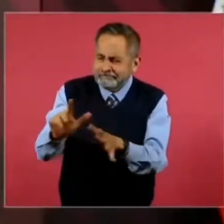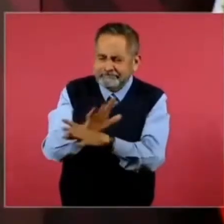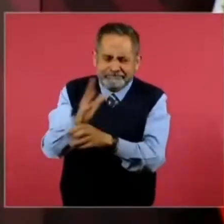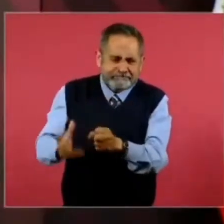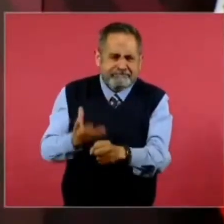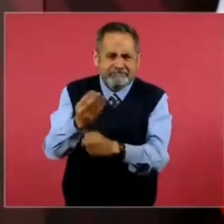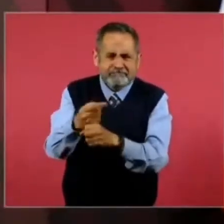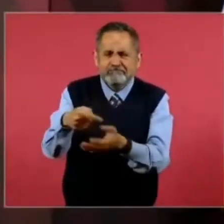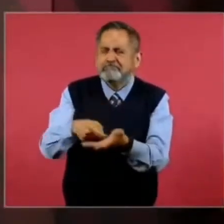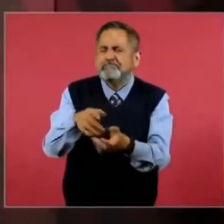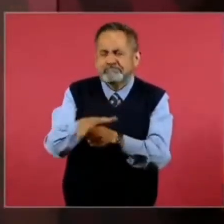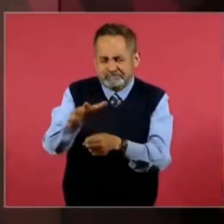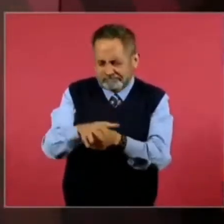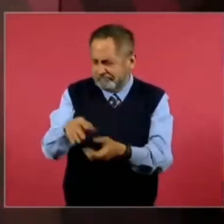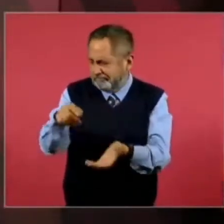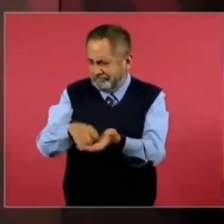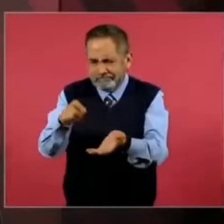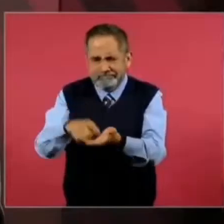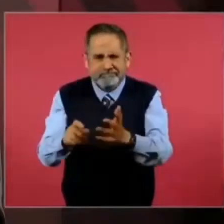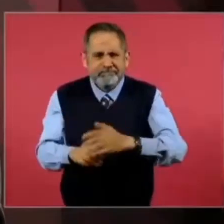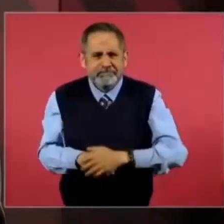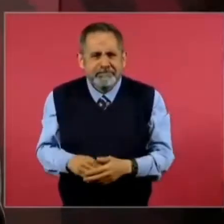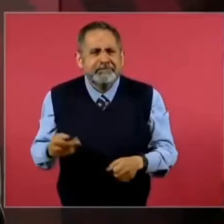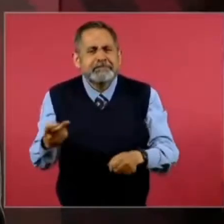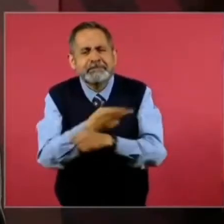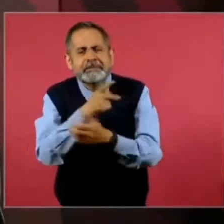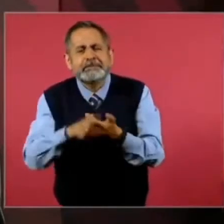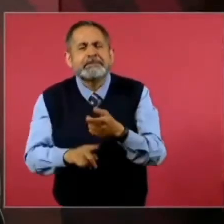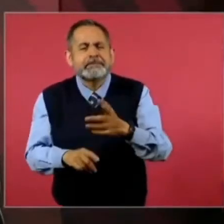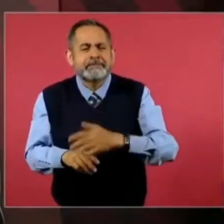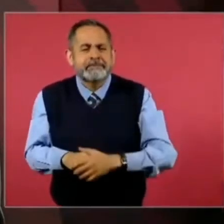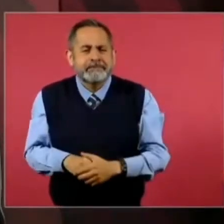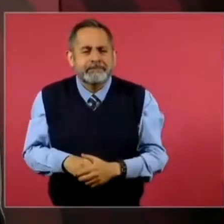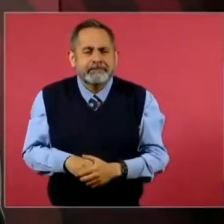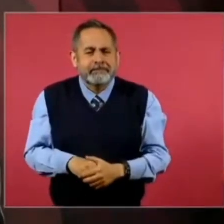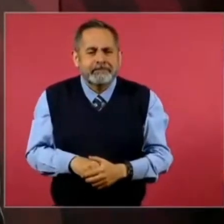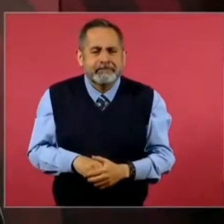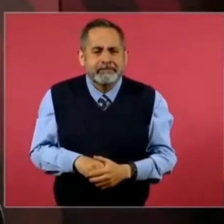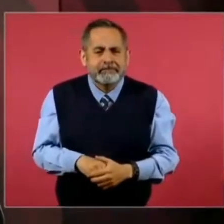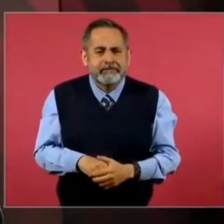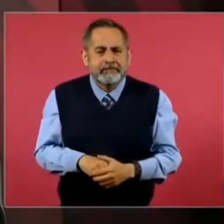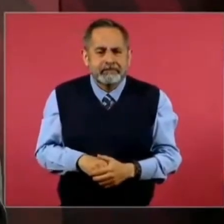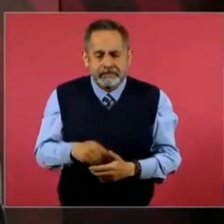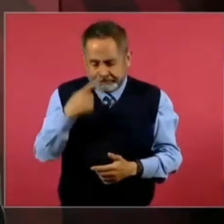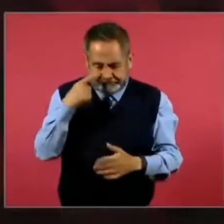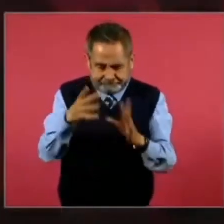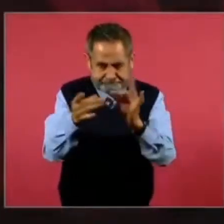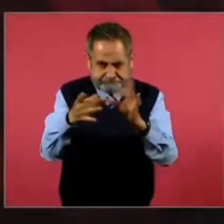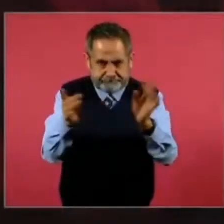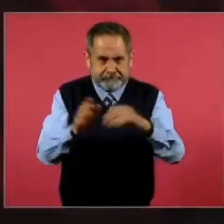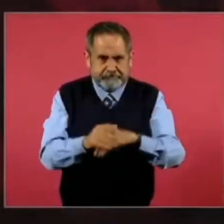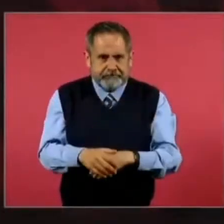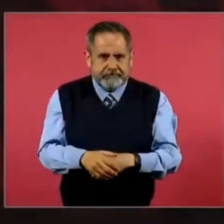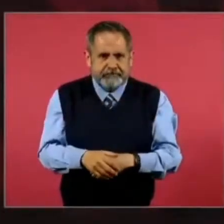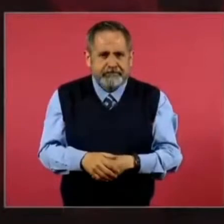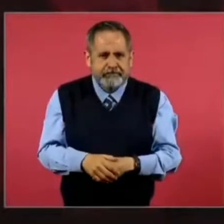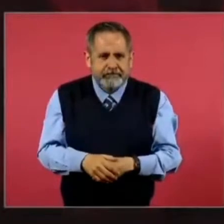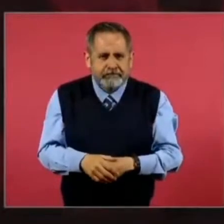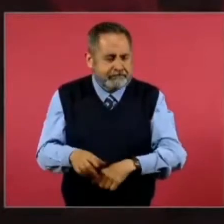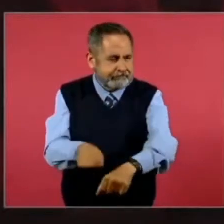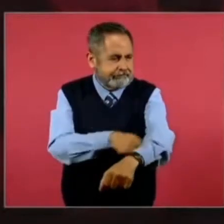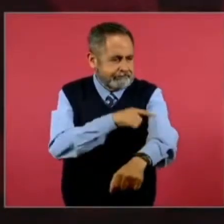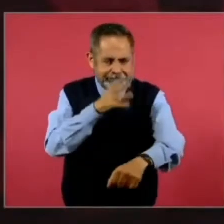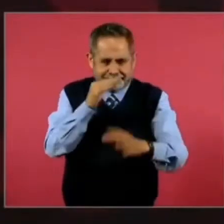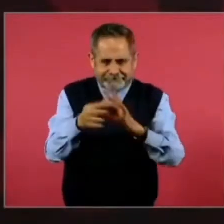que se está haciendo. ¿Qué fue lo que sucedió? A ver, ya no nos podemos tardar